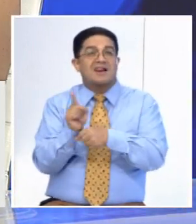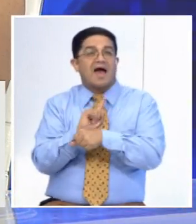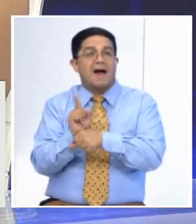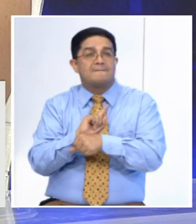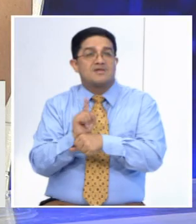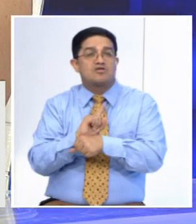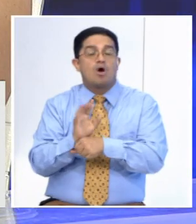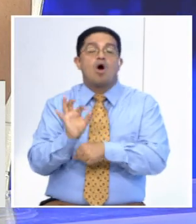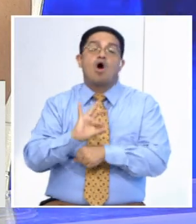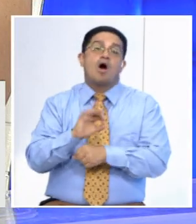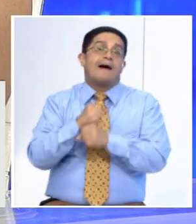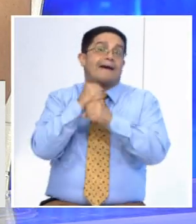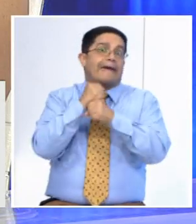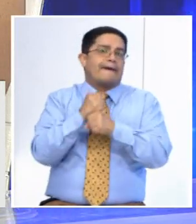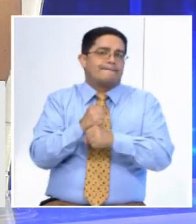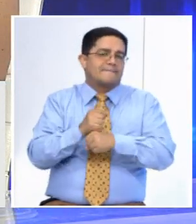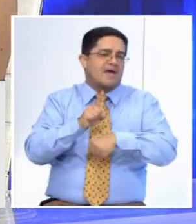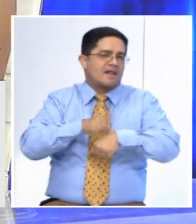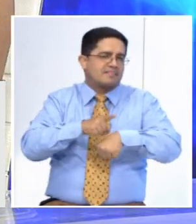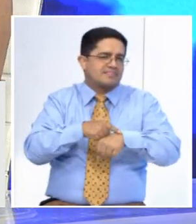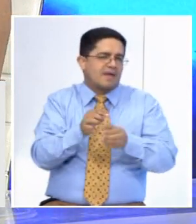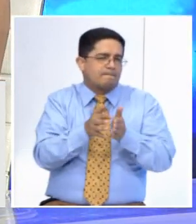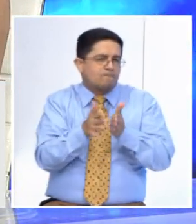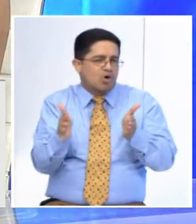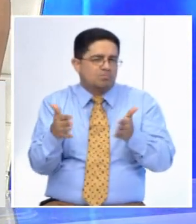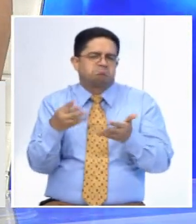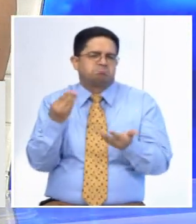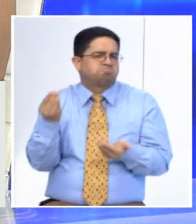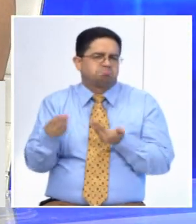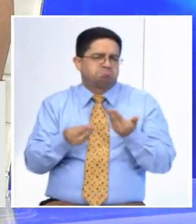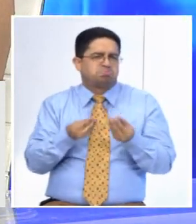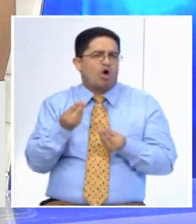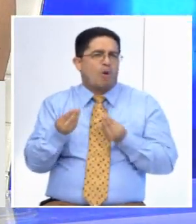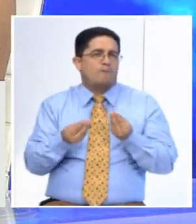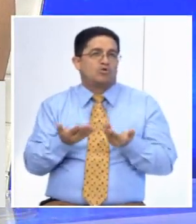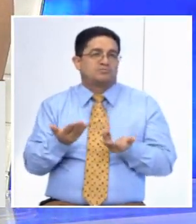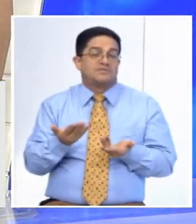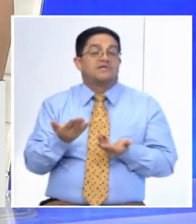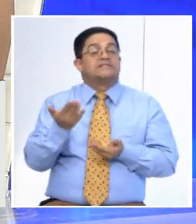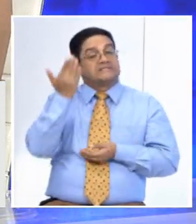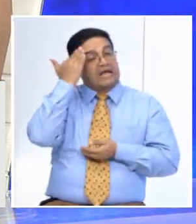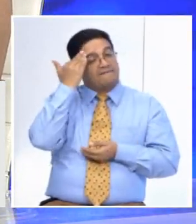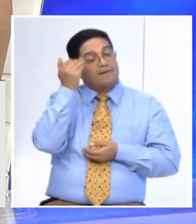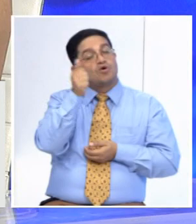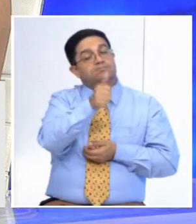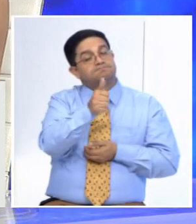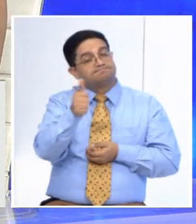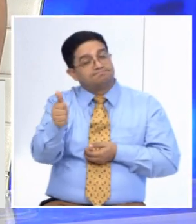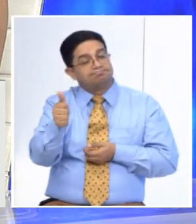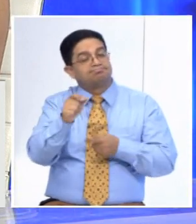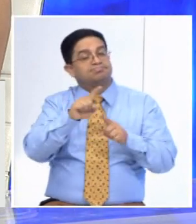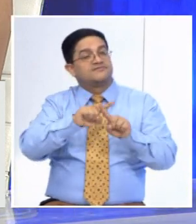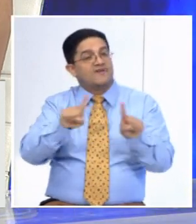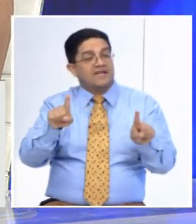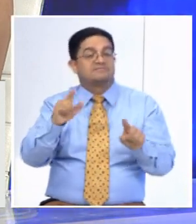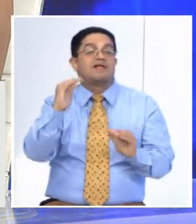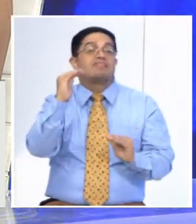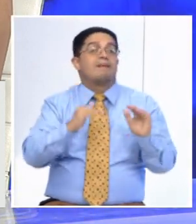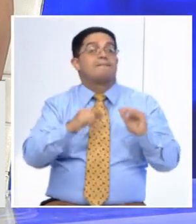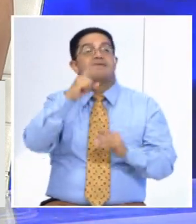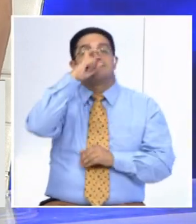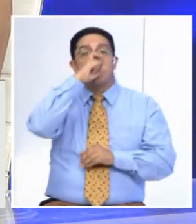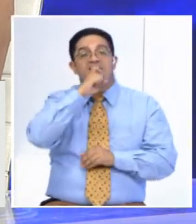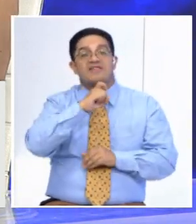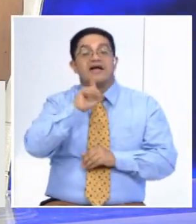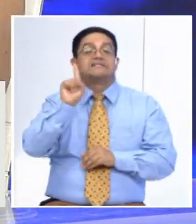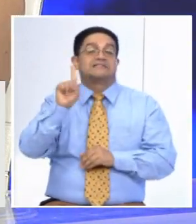algún tiempo para que esto sea así? ¿Qué se va a esperar? Sabemos que cada paciente es distinto, ¿no? Y dependiendo también la edad y todo su